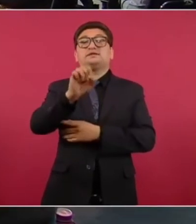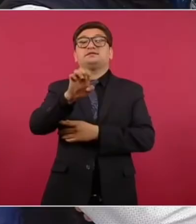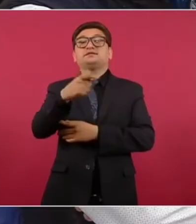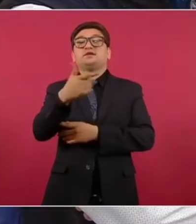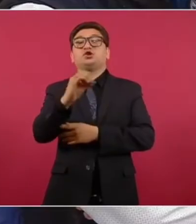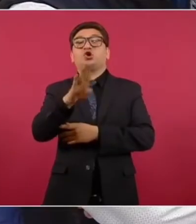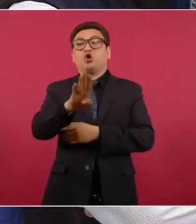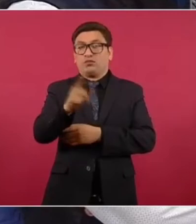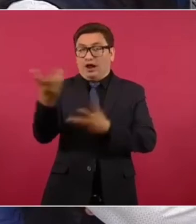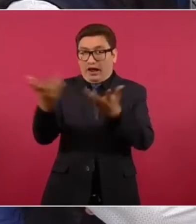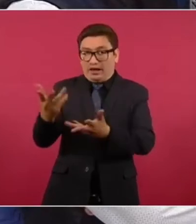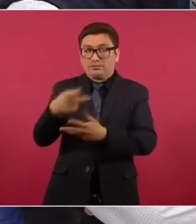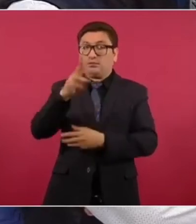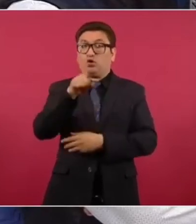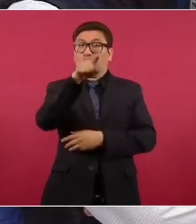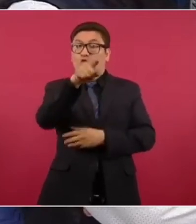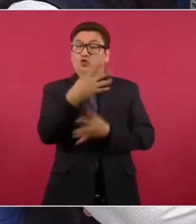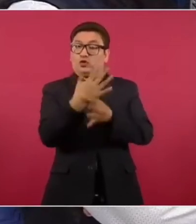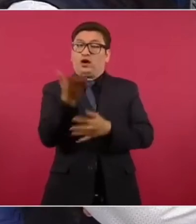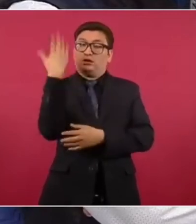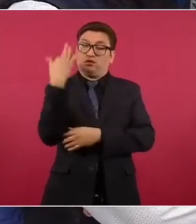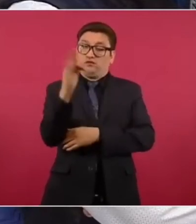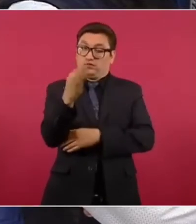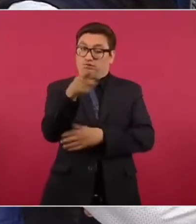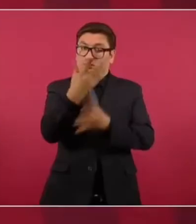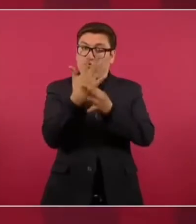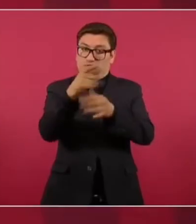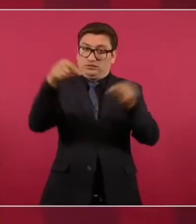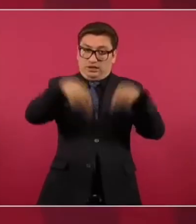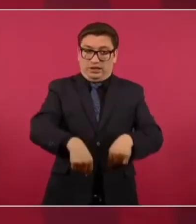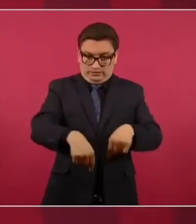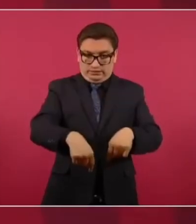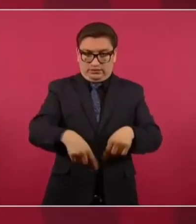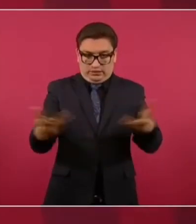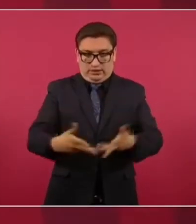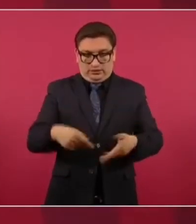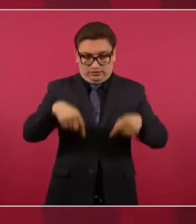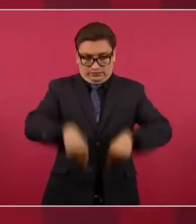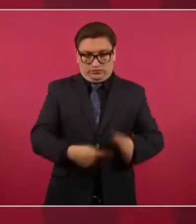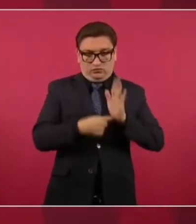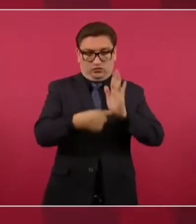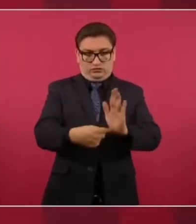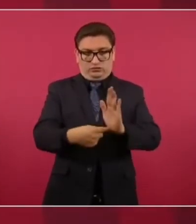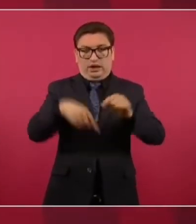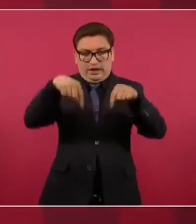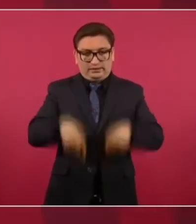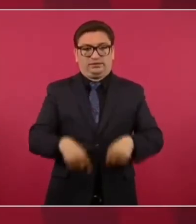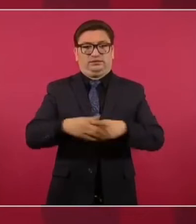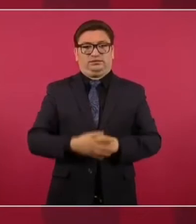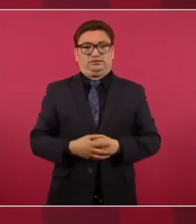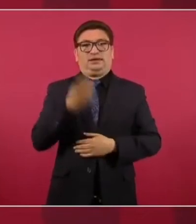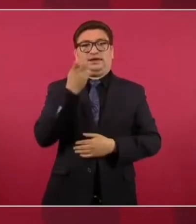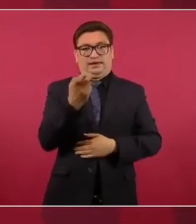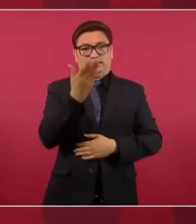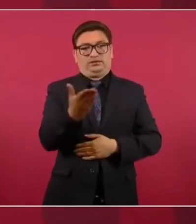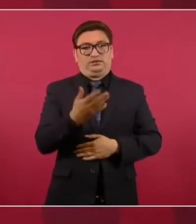usted se comprometió conmigo en febrero que bueno, se iba a hacer acá. Lo que quieres es que se presente aquí. Aquí, esa es la